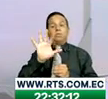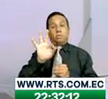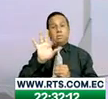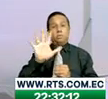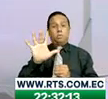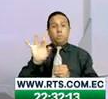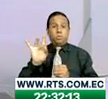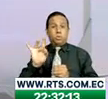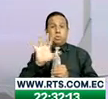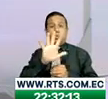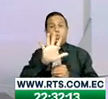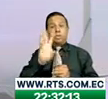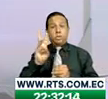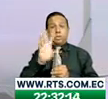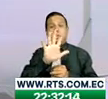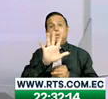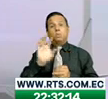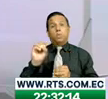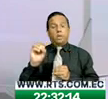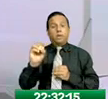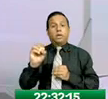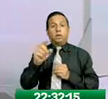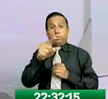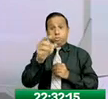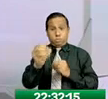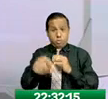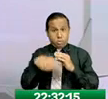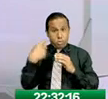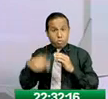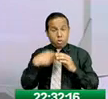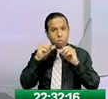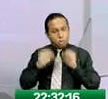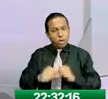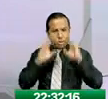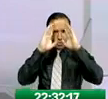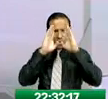096-958-5650. Estamos aquí para atender sus requerimientos. Un fuerte abrazo y Charlie tiene...